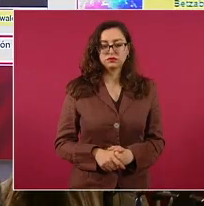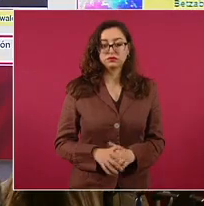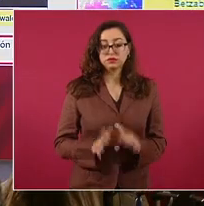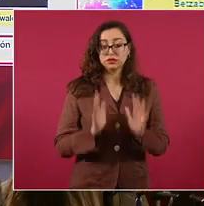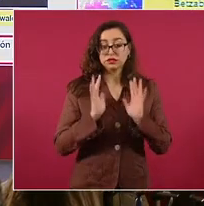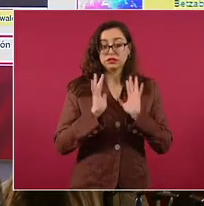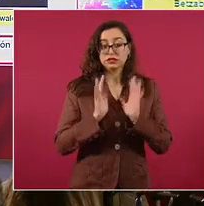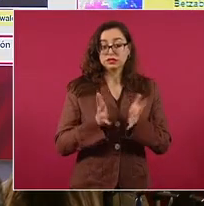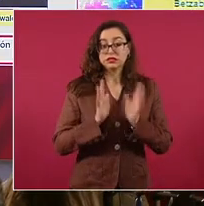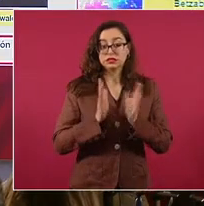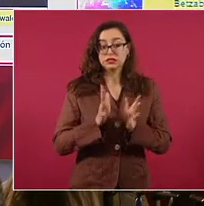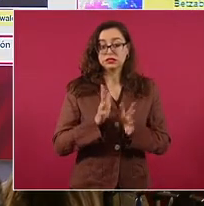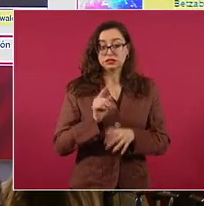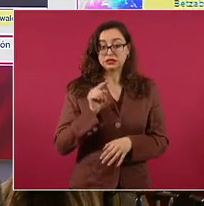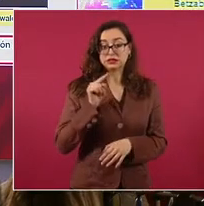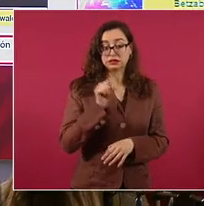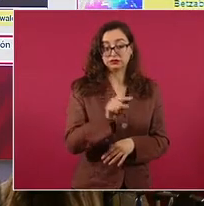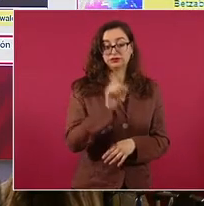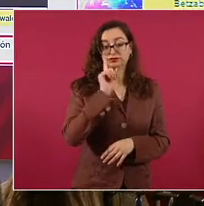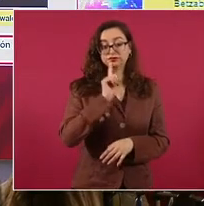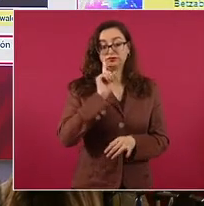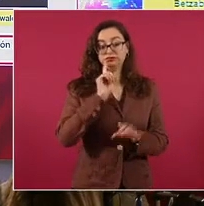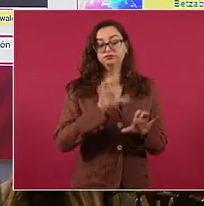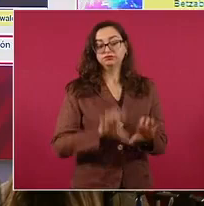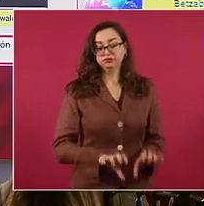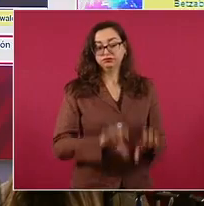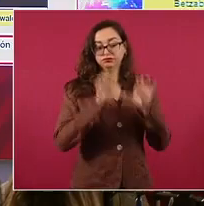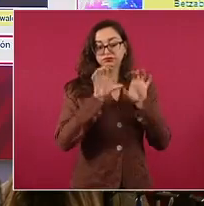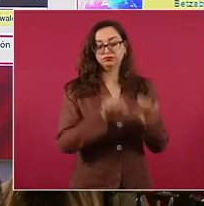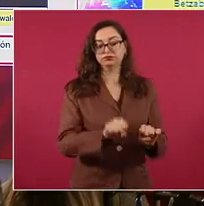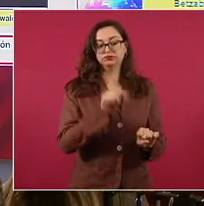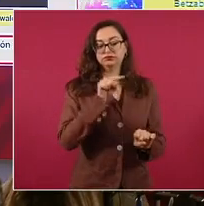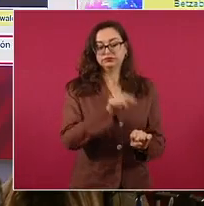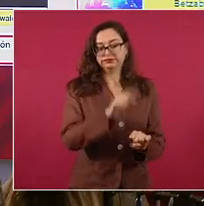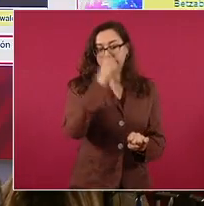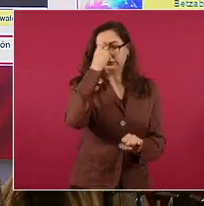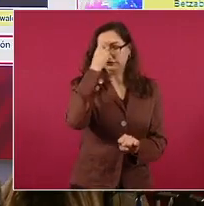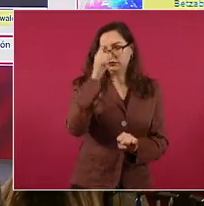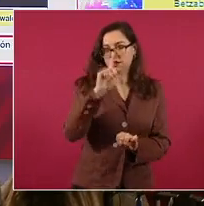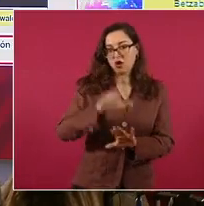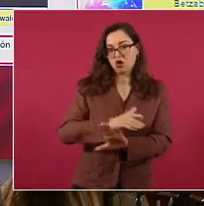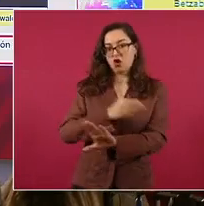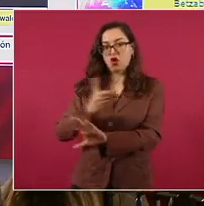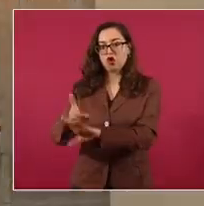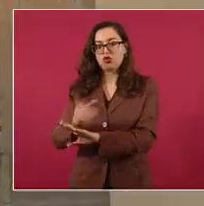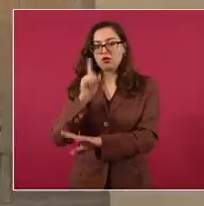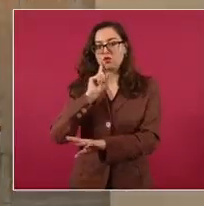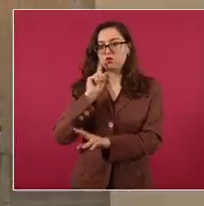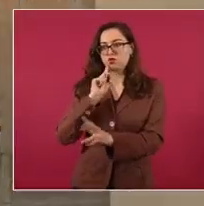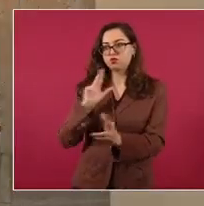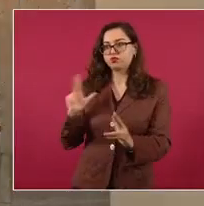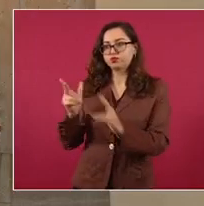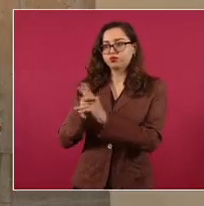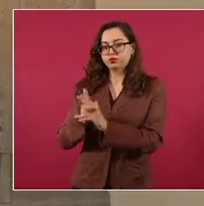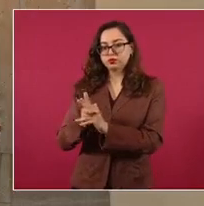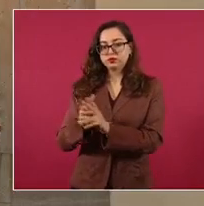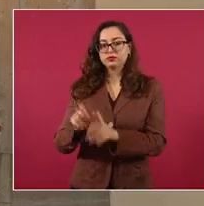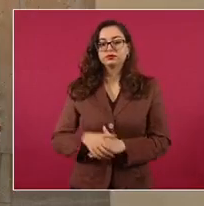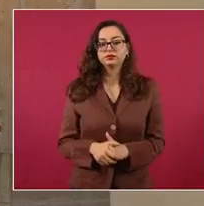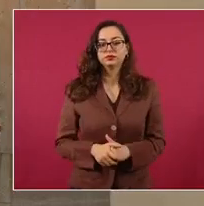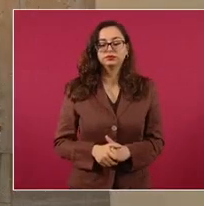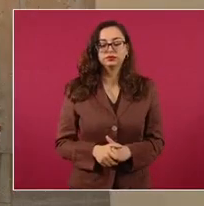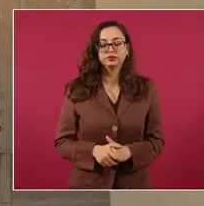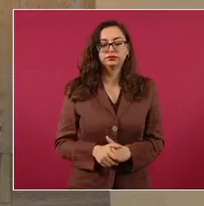perpetradora de la desaparición y feminicidio de Betsabé y a su vez ya también los de su madre Esmeralda.